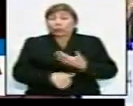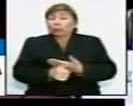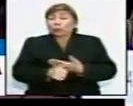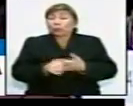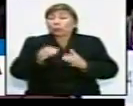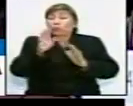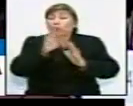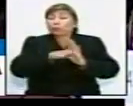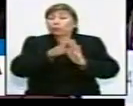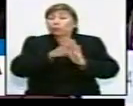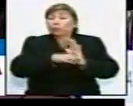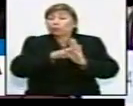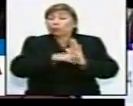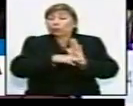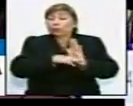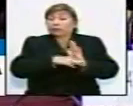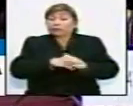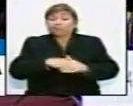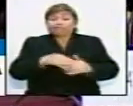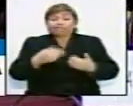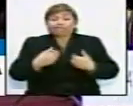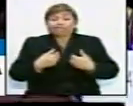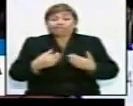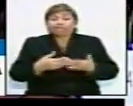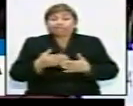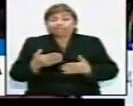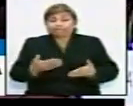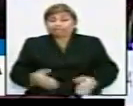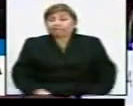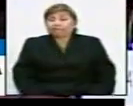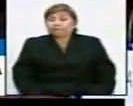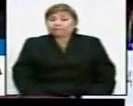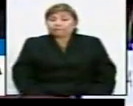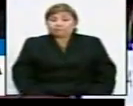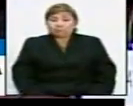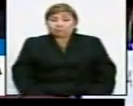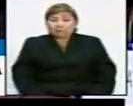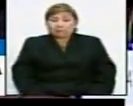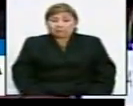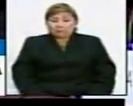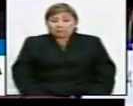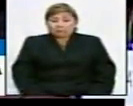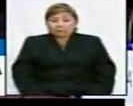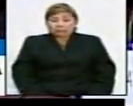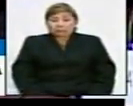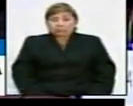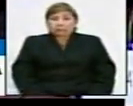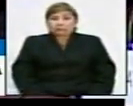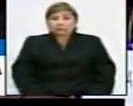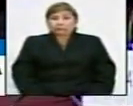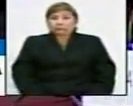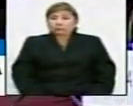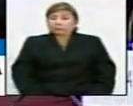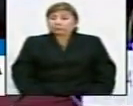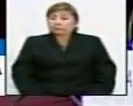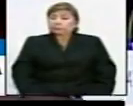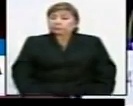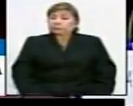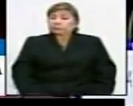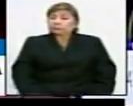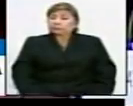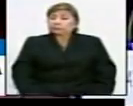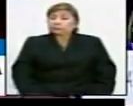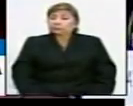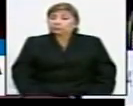muy posiblemente terminemos creciendo por debajo del 3%. ¿Continúo? ¿Les envío por escrito, como ustedes